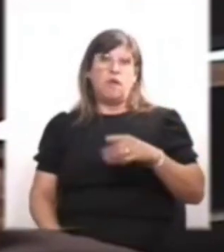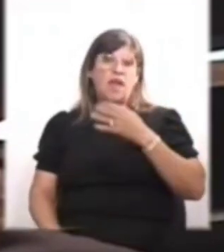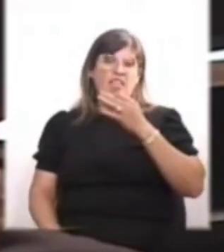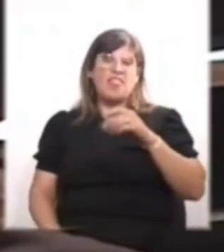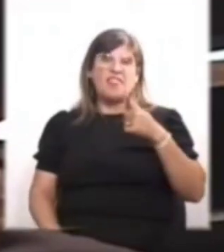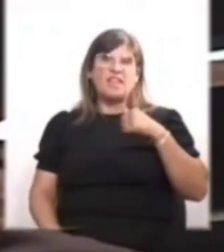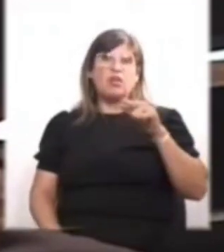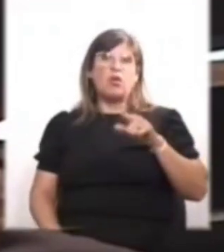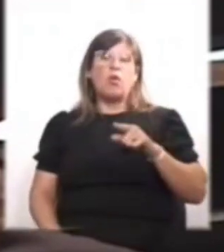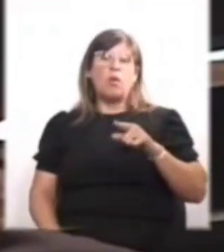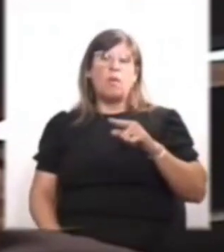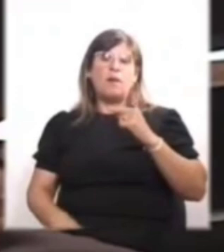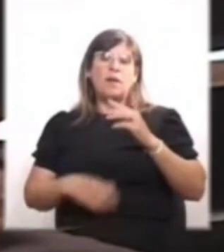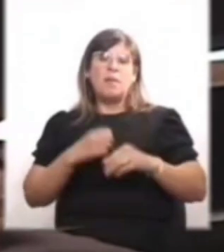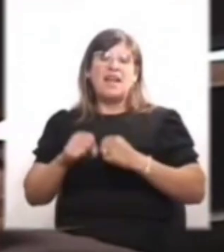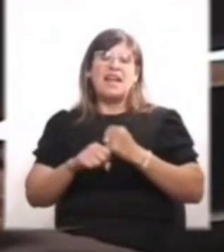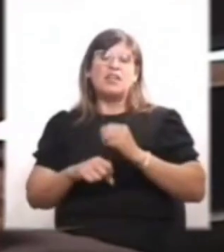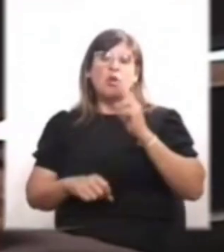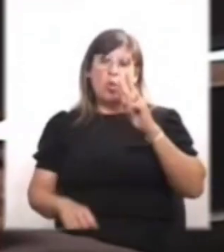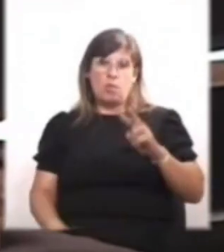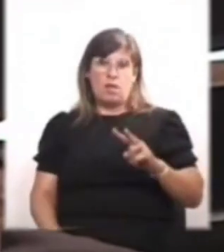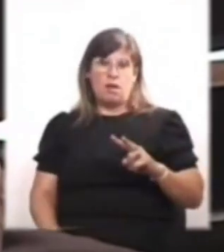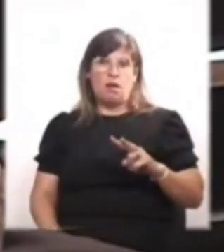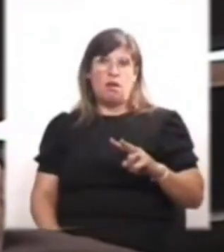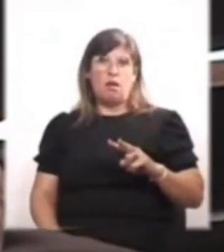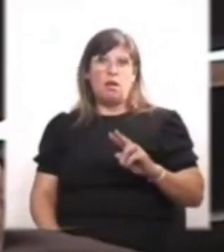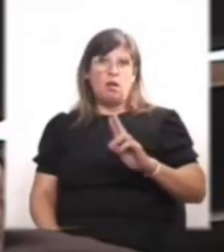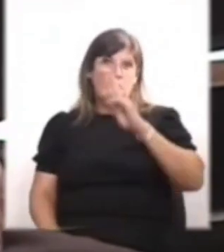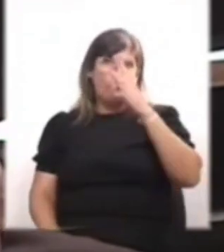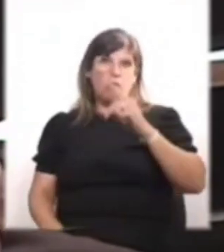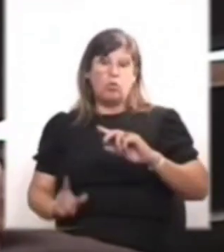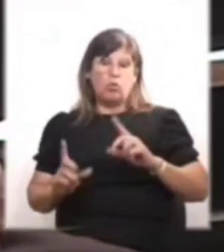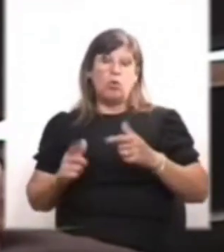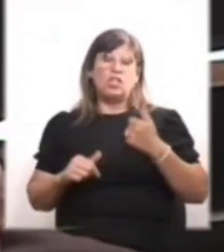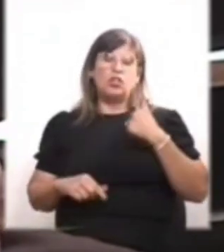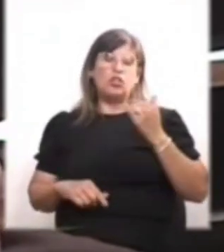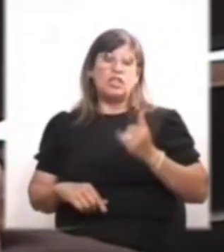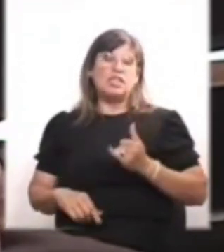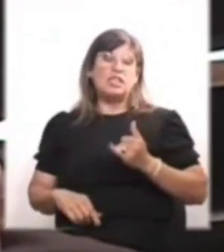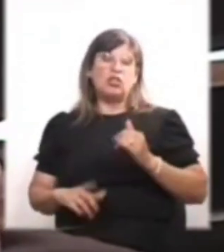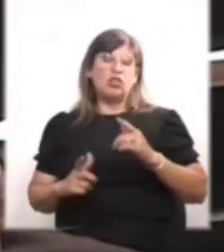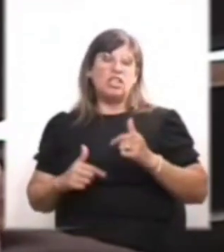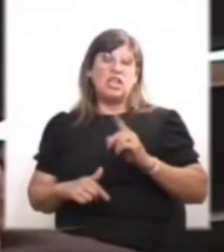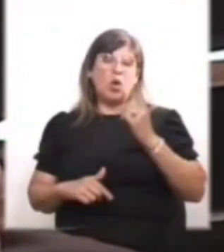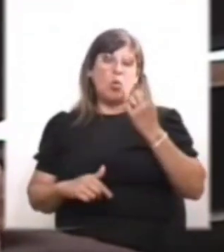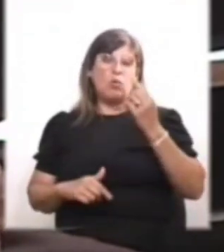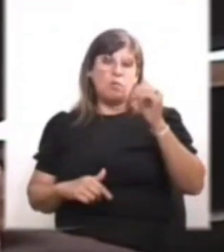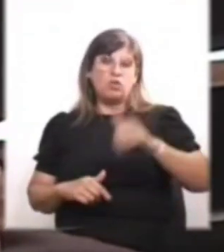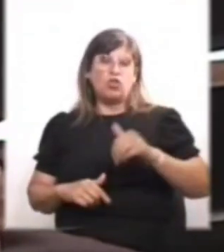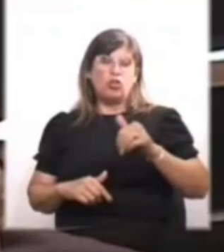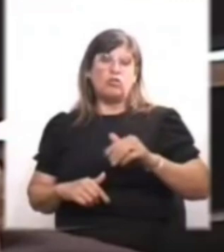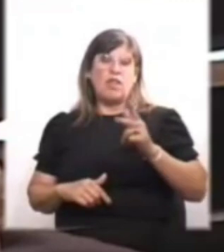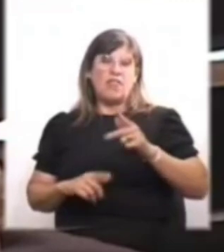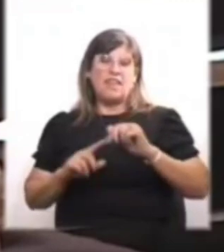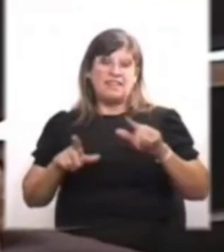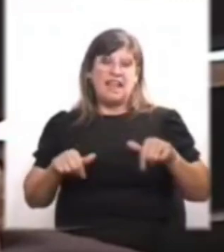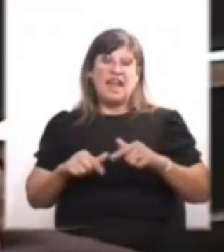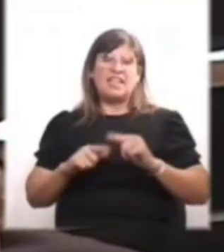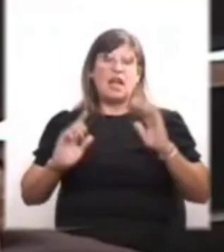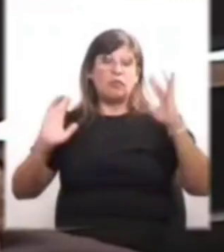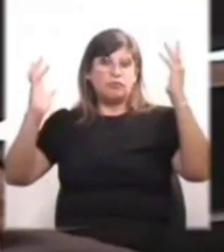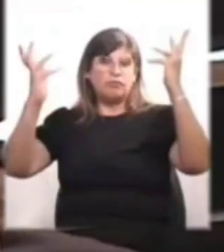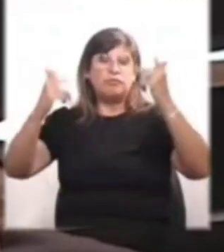decía que si para el año 2000 el Uruguay no tenía 1 millón de hectáreas forestadas, el Uruguay iba a tener una